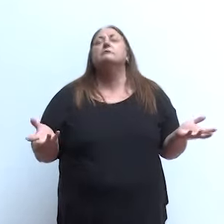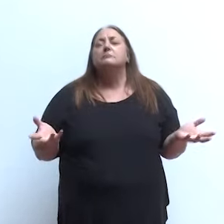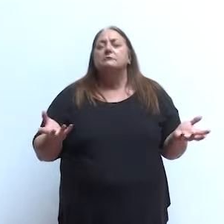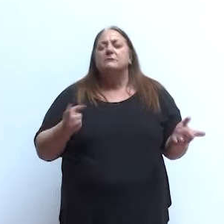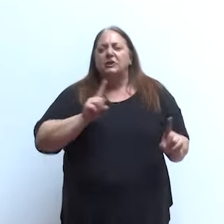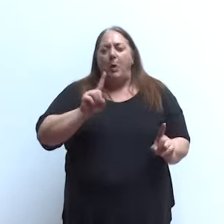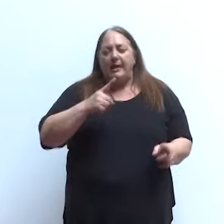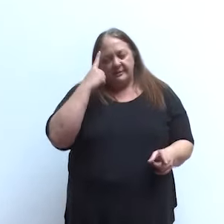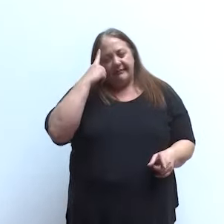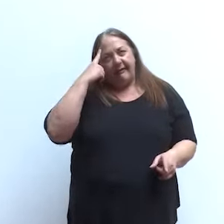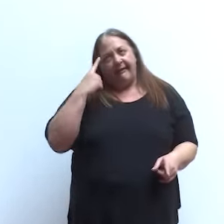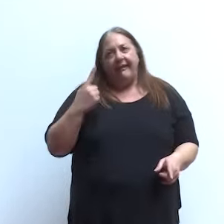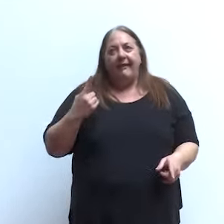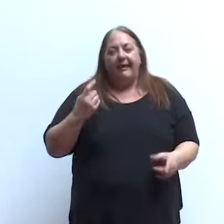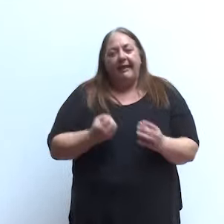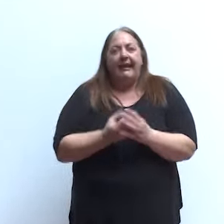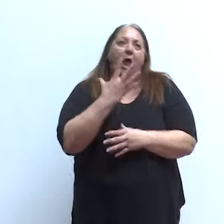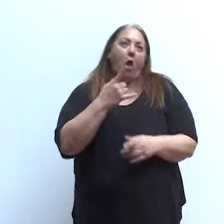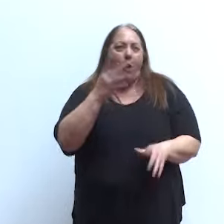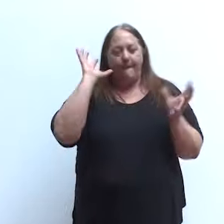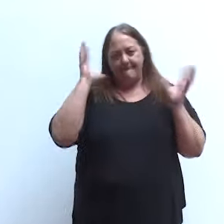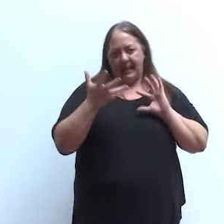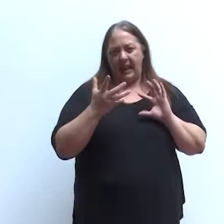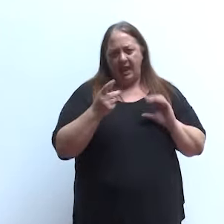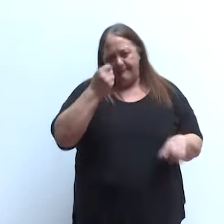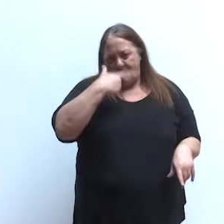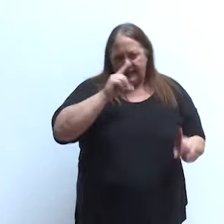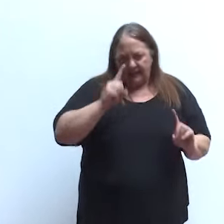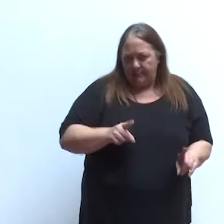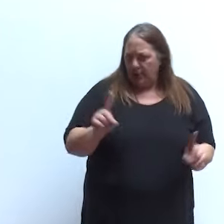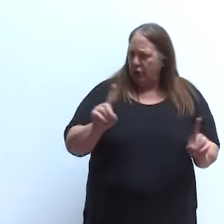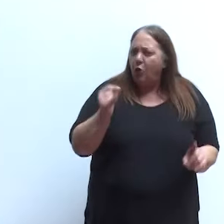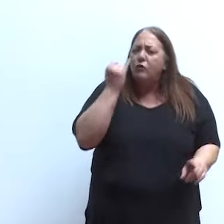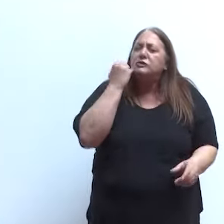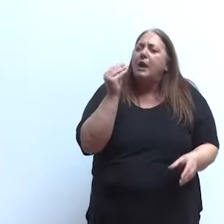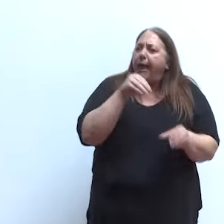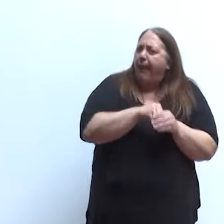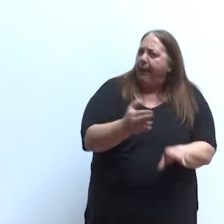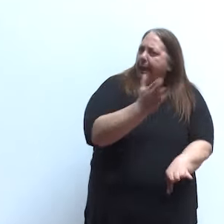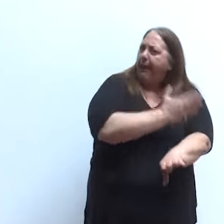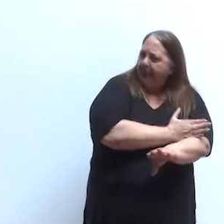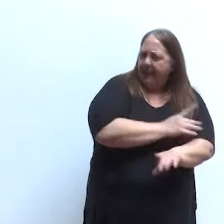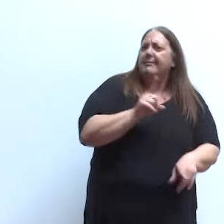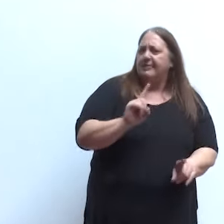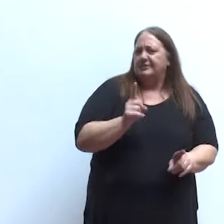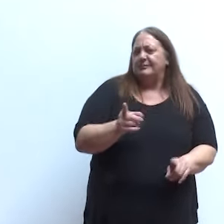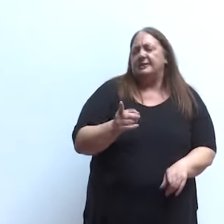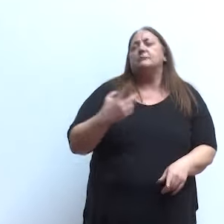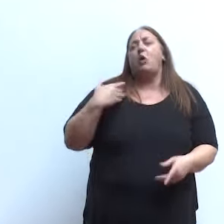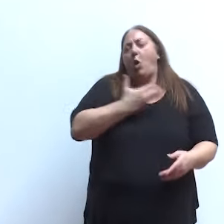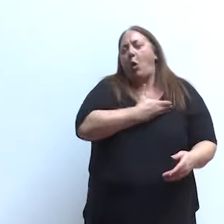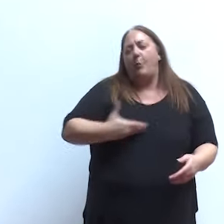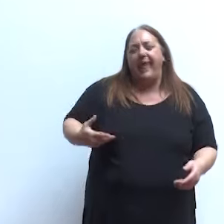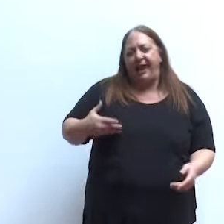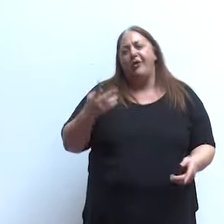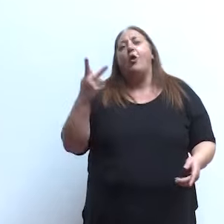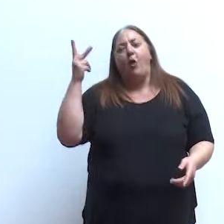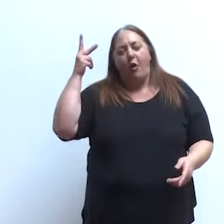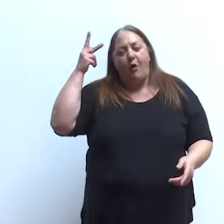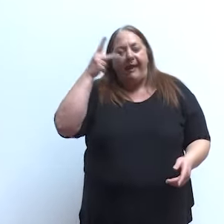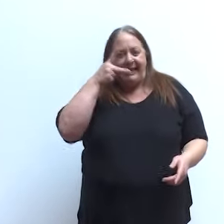llegar no están llegando con mi ley y tampoco es un invento de macris y ya estaban en la agenda progresista ya estaban en la agenda kisnerista